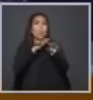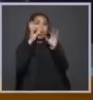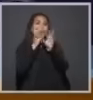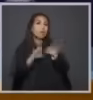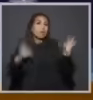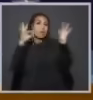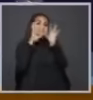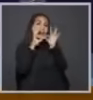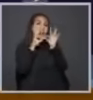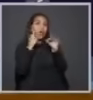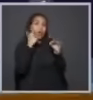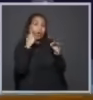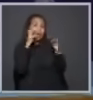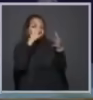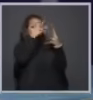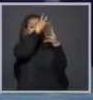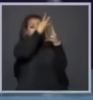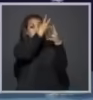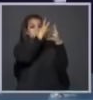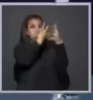30 y